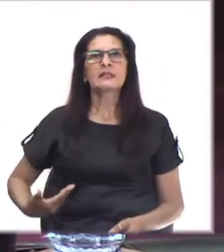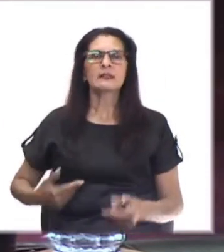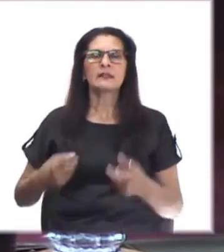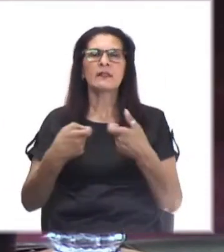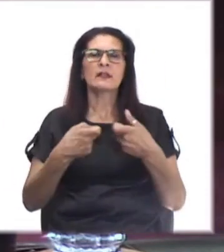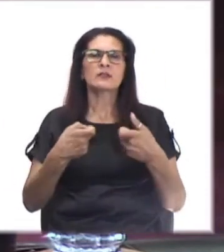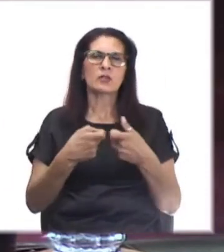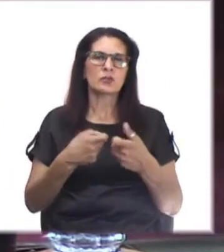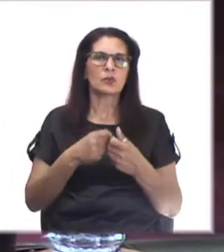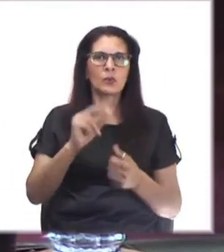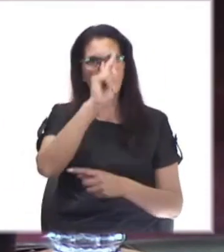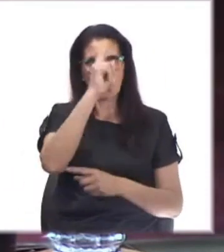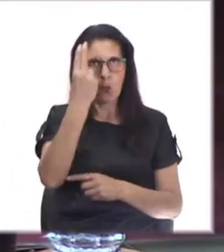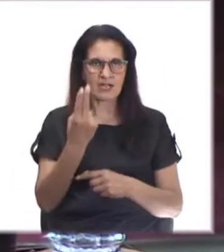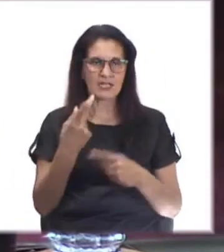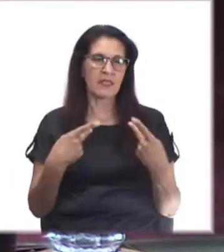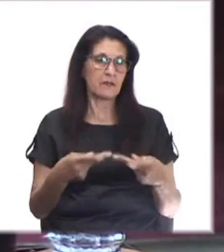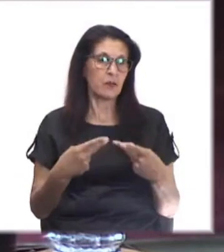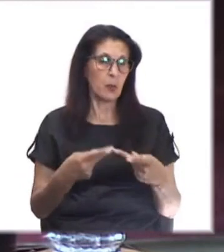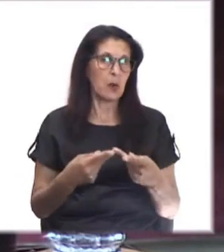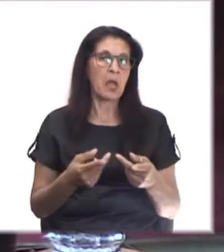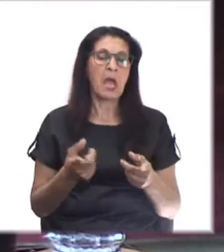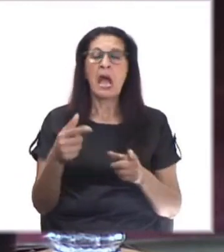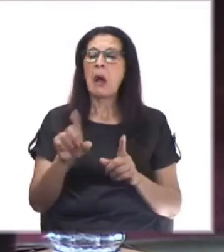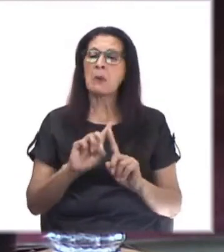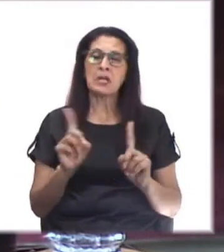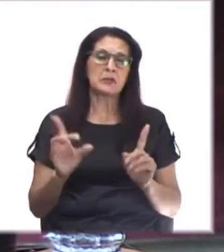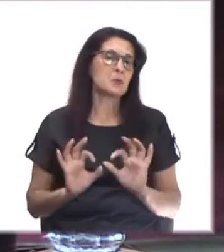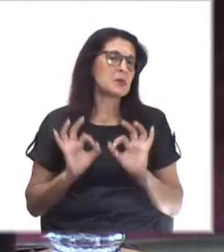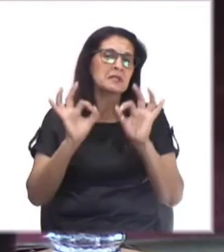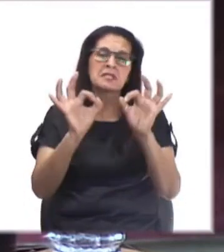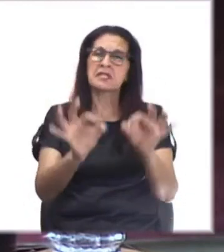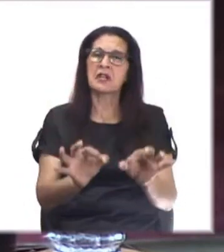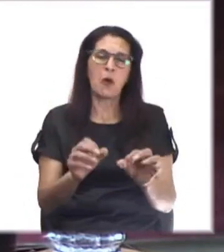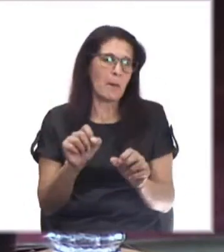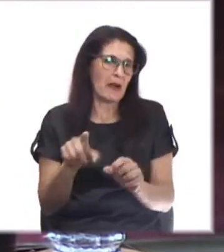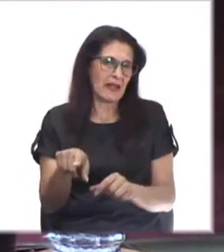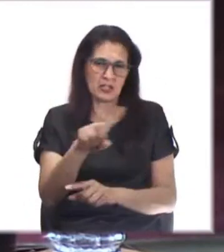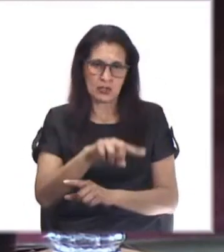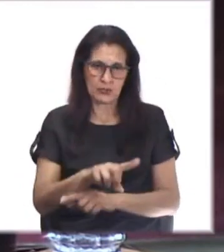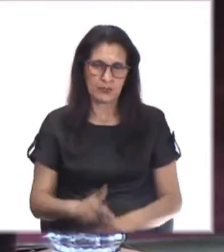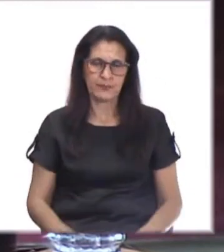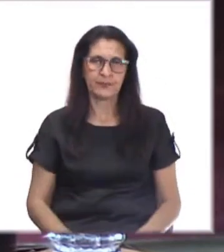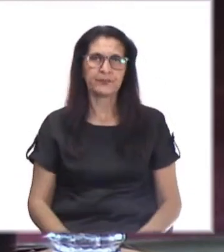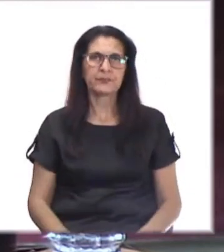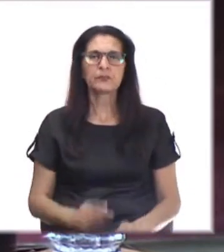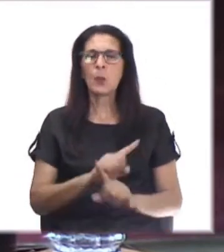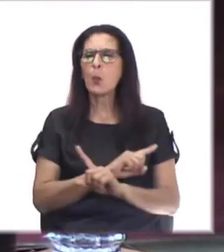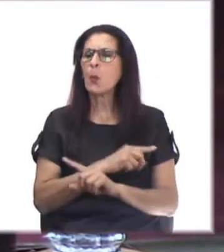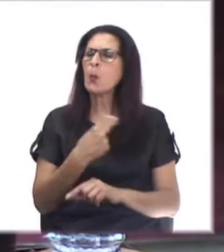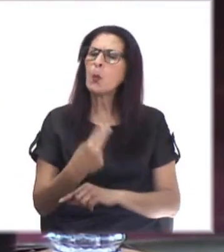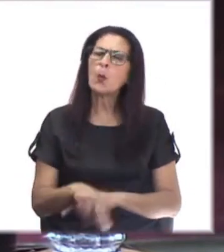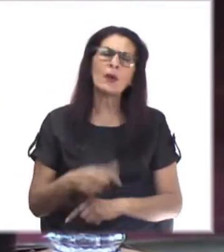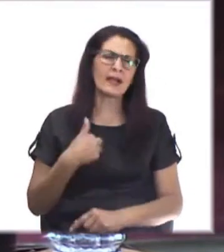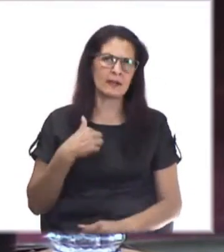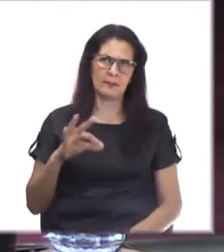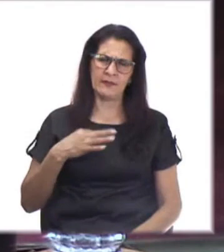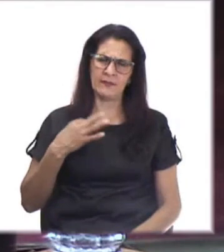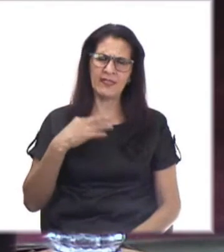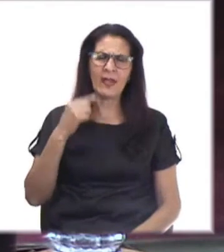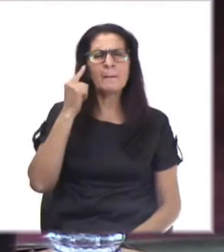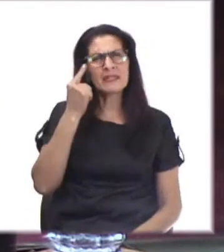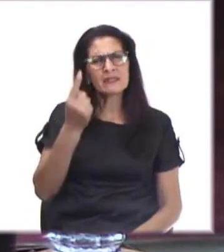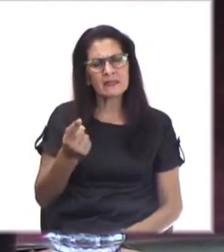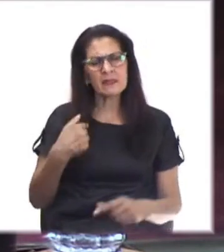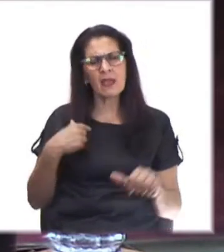Uruguaya de Fútbol, aunque nunca llegó el consenso para ello. Nunca en mi vida, decía Tabaré, pensé en